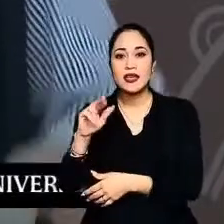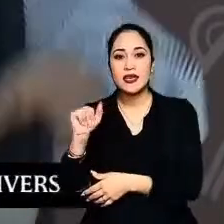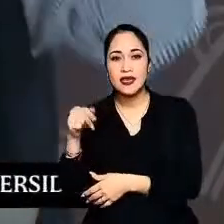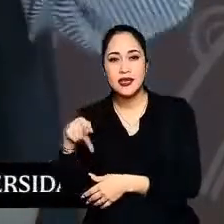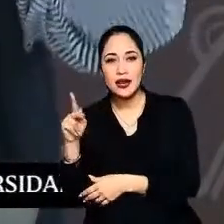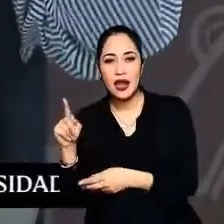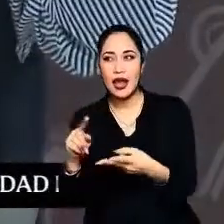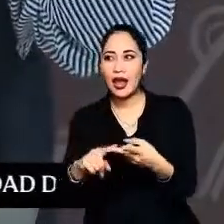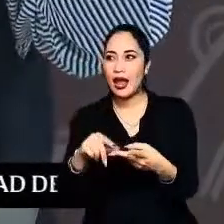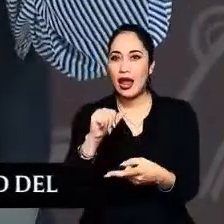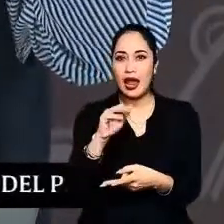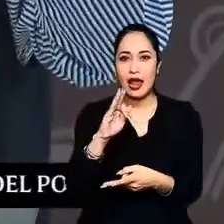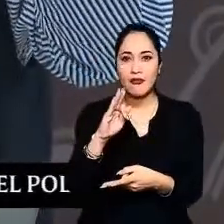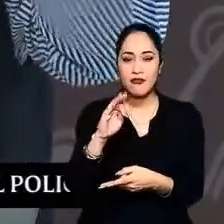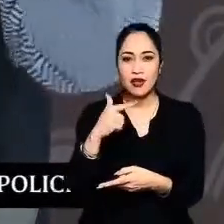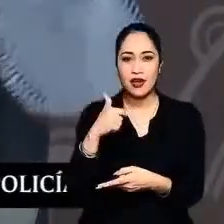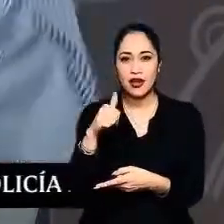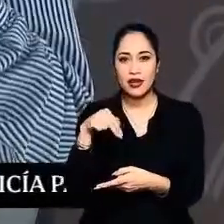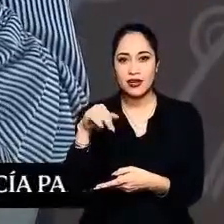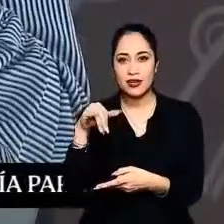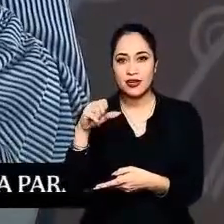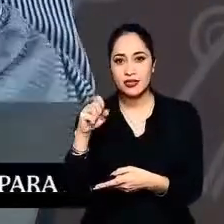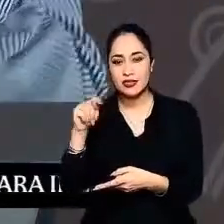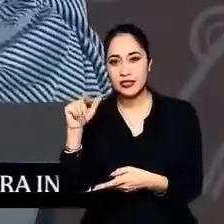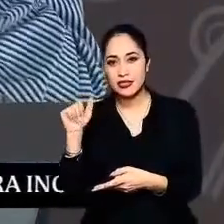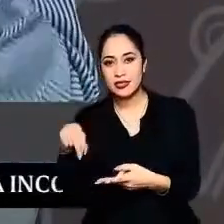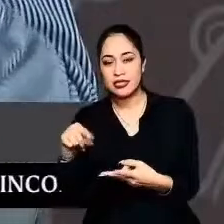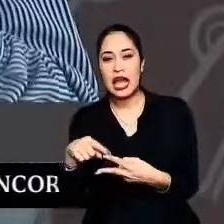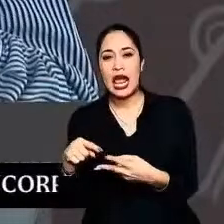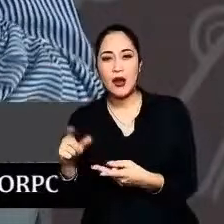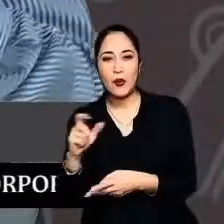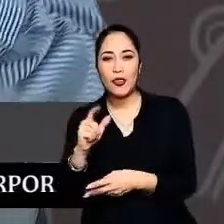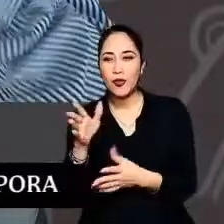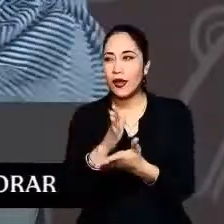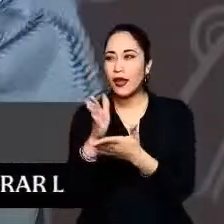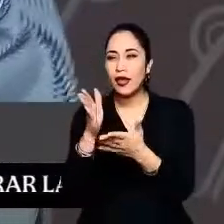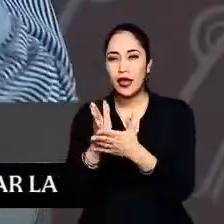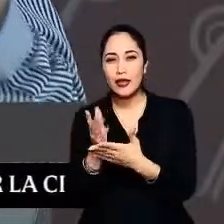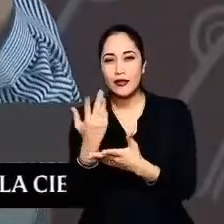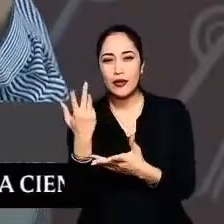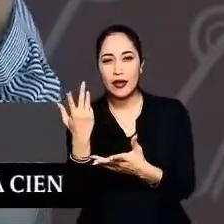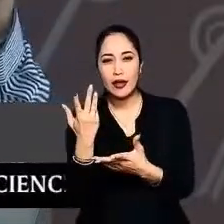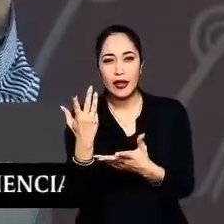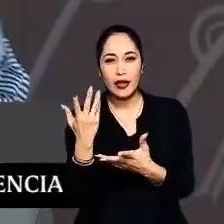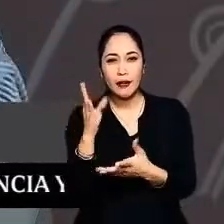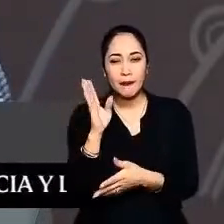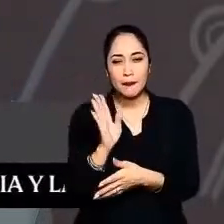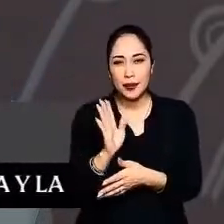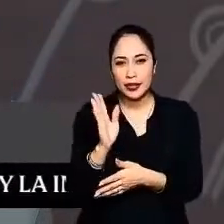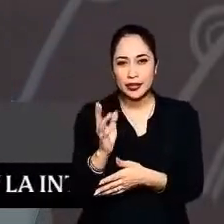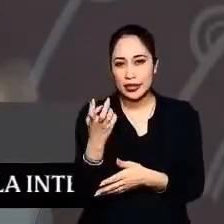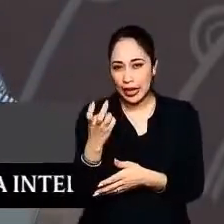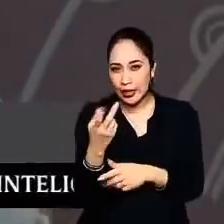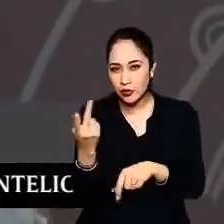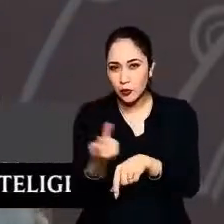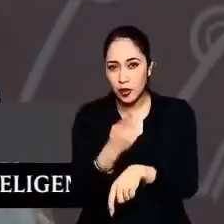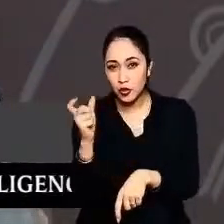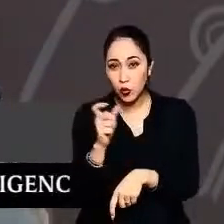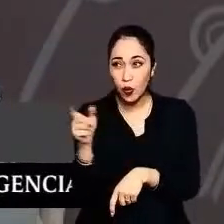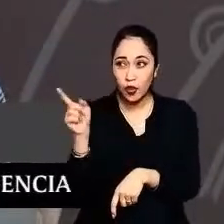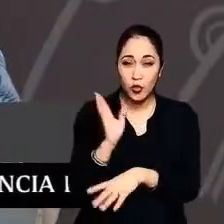y todos. Es decir, vienen del uso de la fuerza, del pleito, necesariamente de la